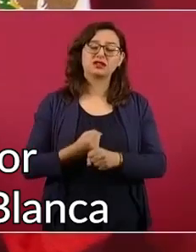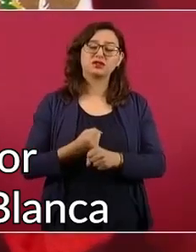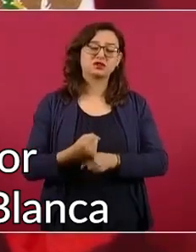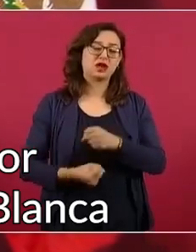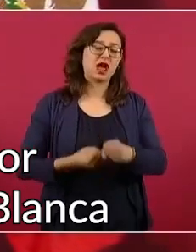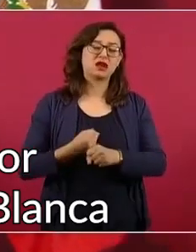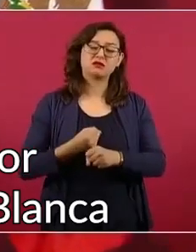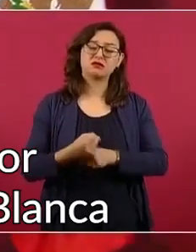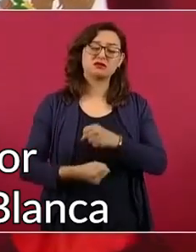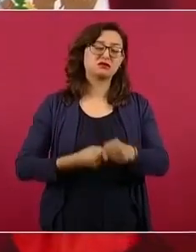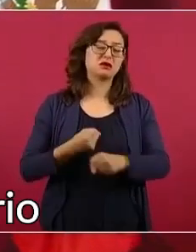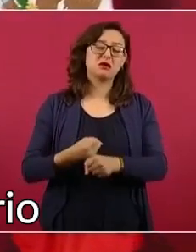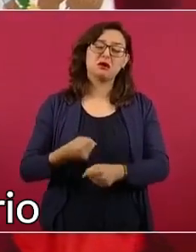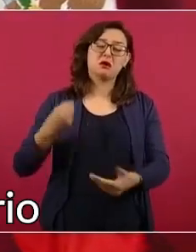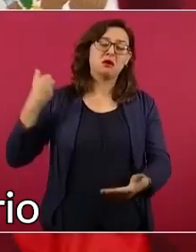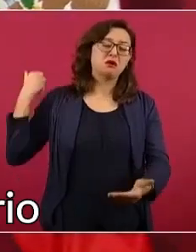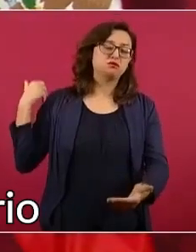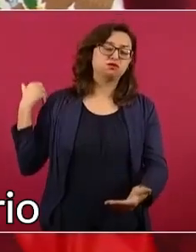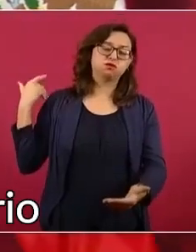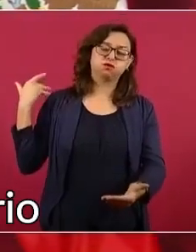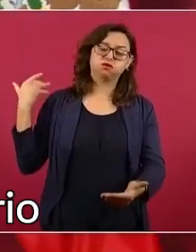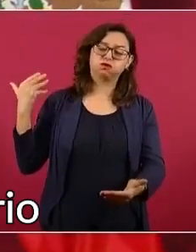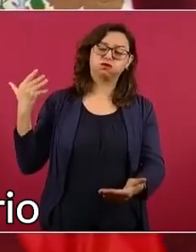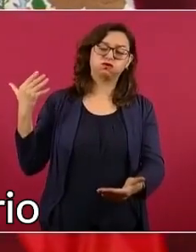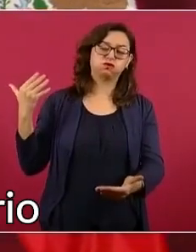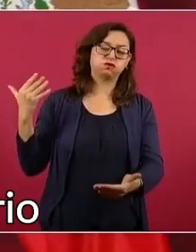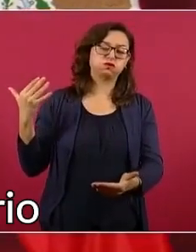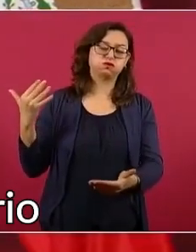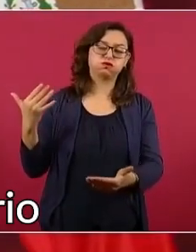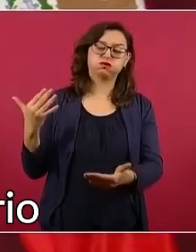Joe Biden en la Casa Blanca en julio próximo,